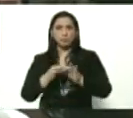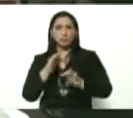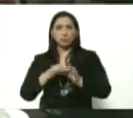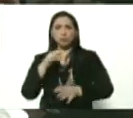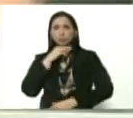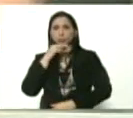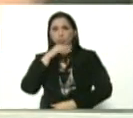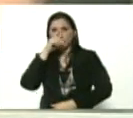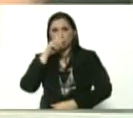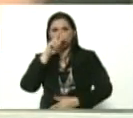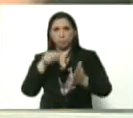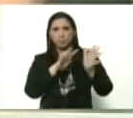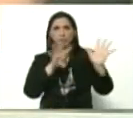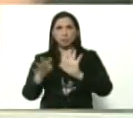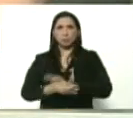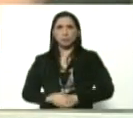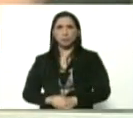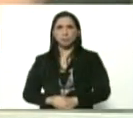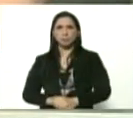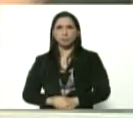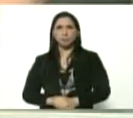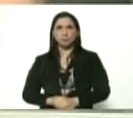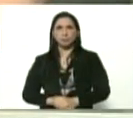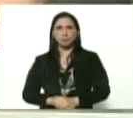septiembre-octubre del año